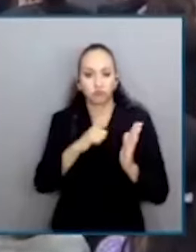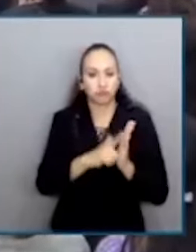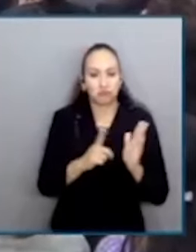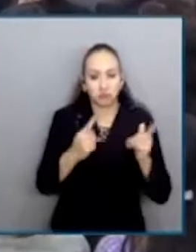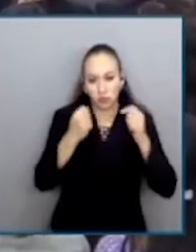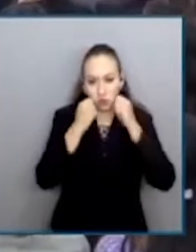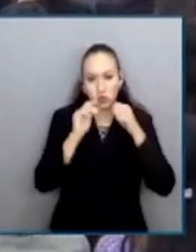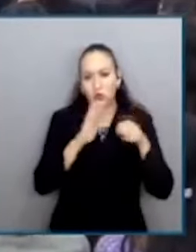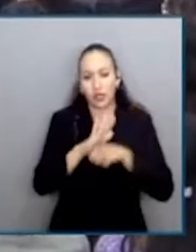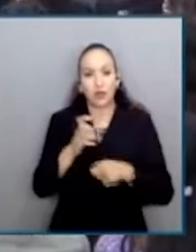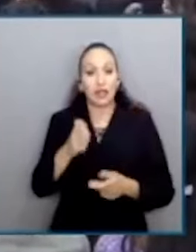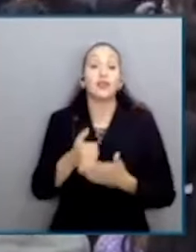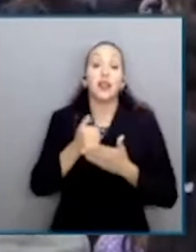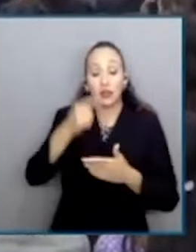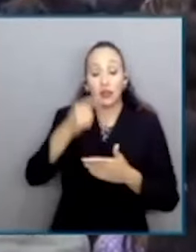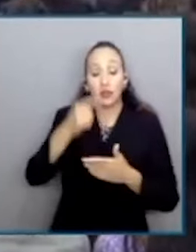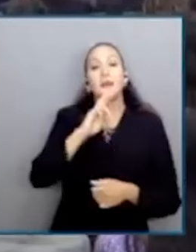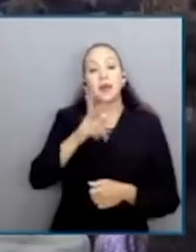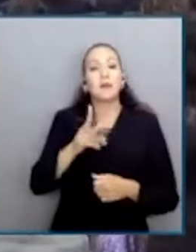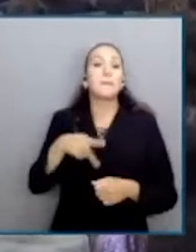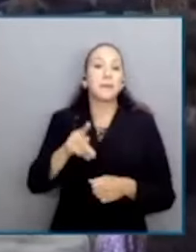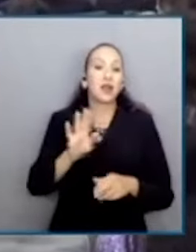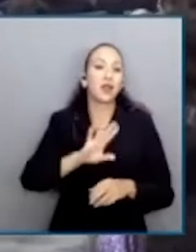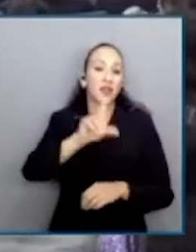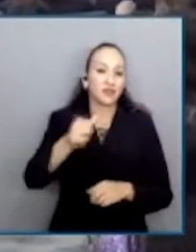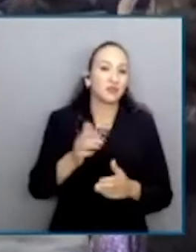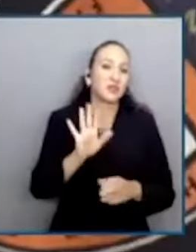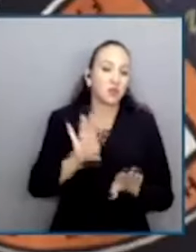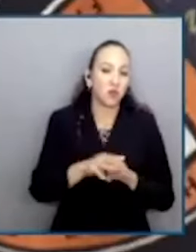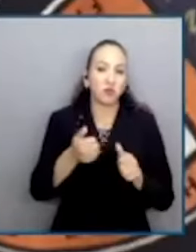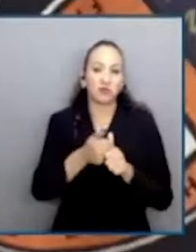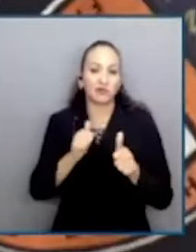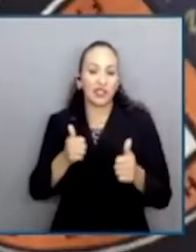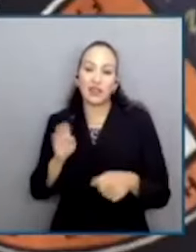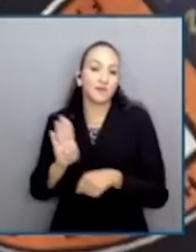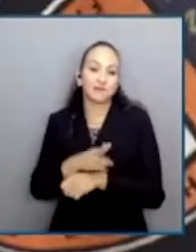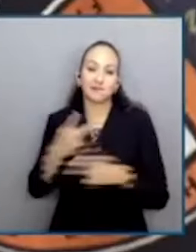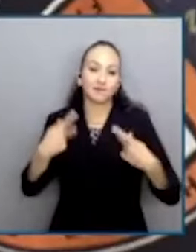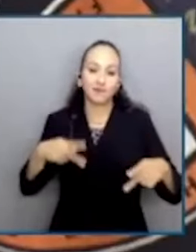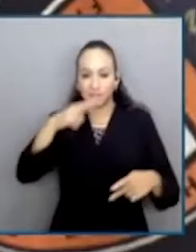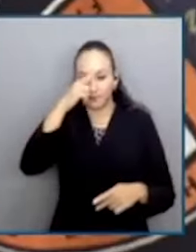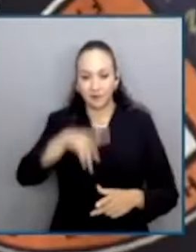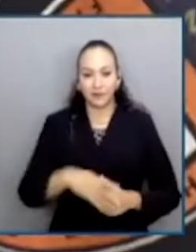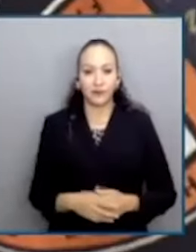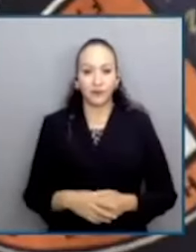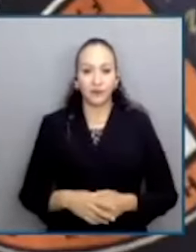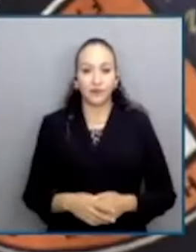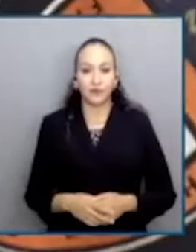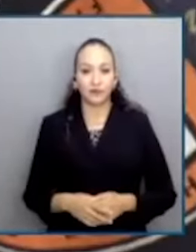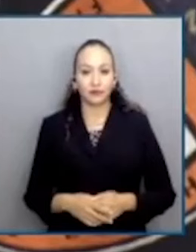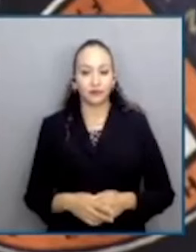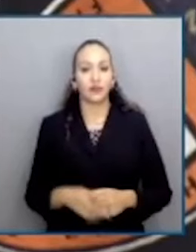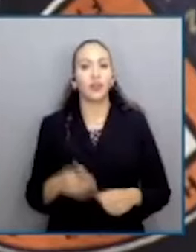cosas y no a un retroceso que al final del día afecte a los mexicanos. Me parece que si el país decide caminar hacia